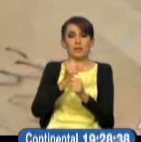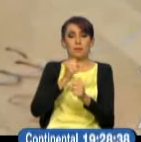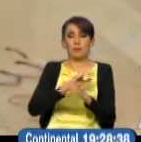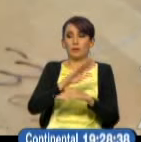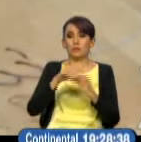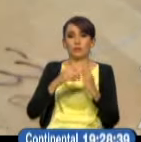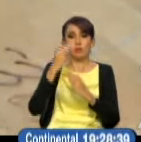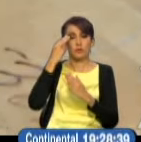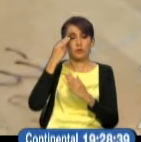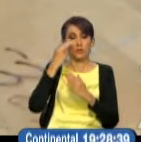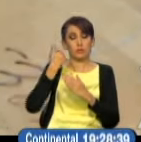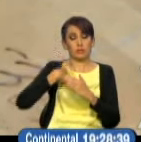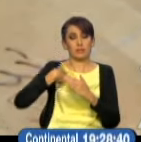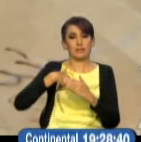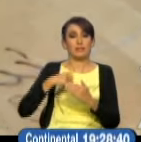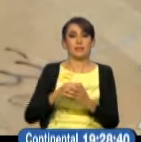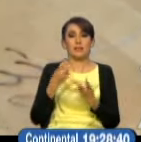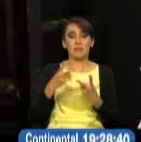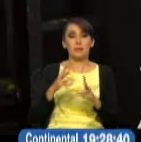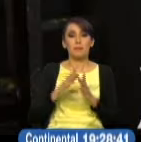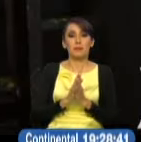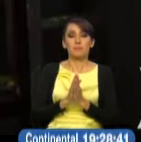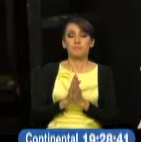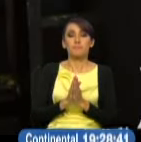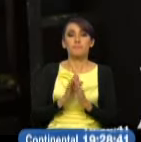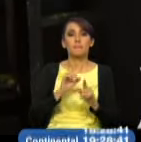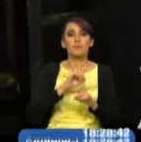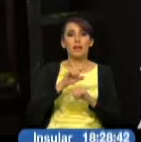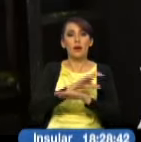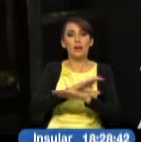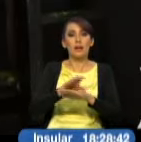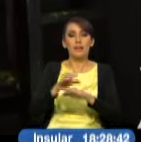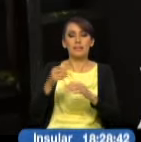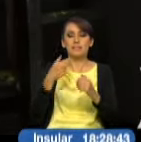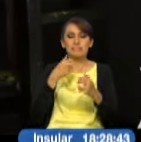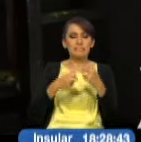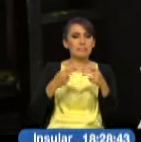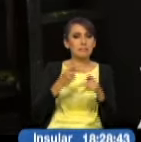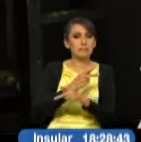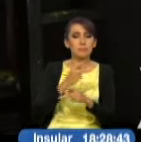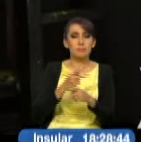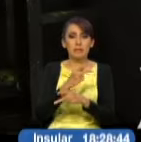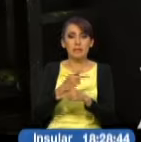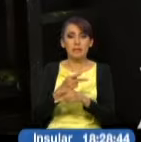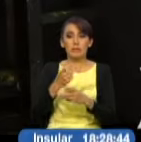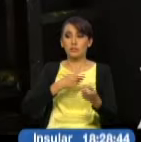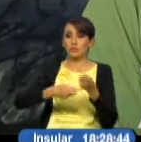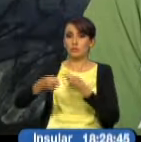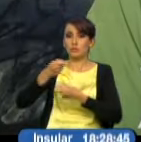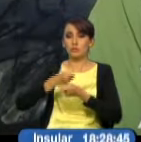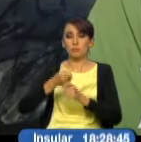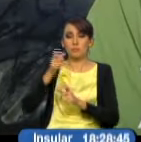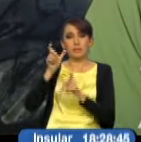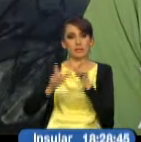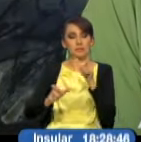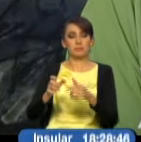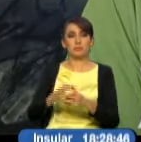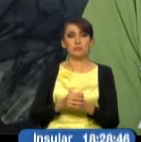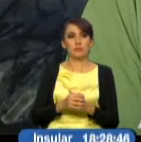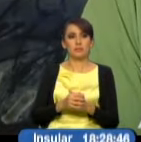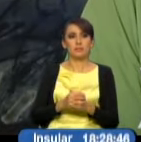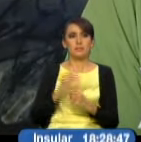nacional. La caída en este campo afecta directamente al mercado interno y la capacidad de consumo de los ciudadanos. Está